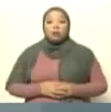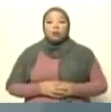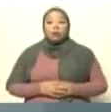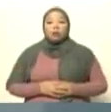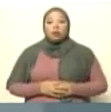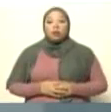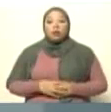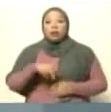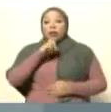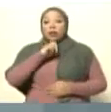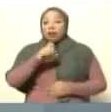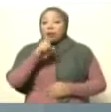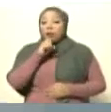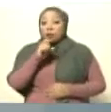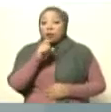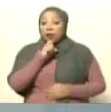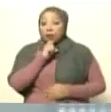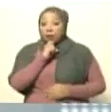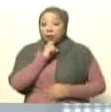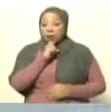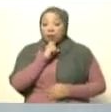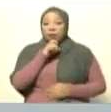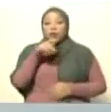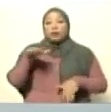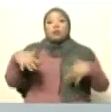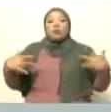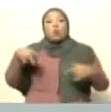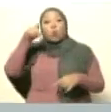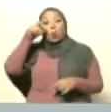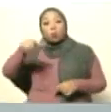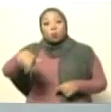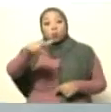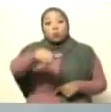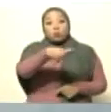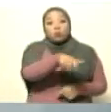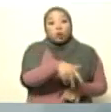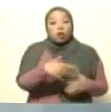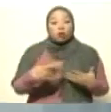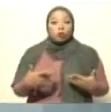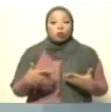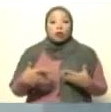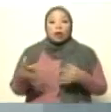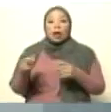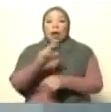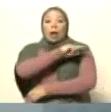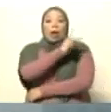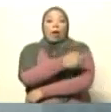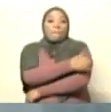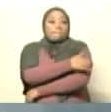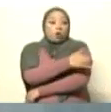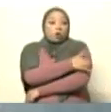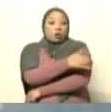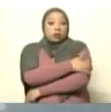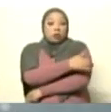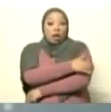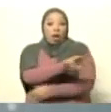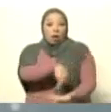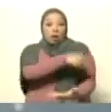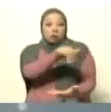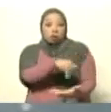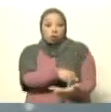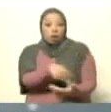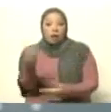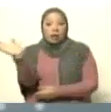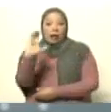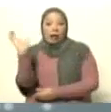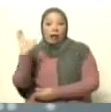Se demostró que los francotiradores fueron colocados por ellos. El jefe de la policía de operaciones de la policía de